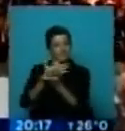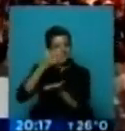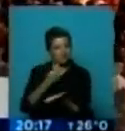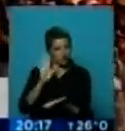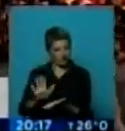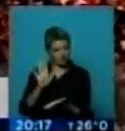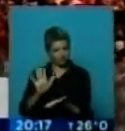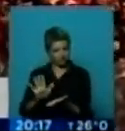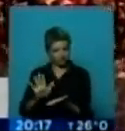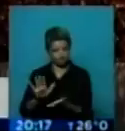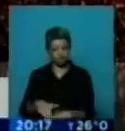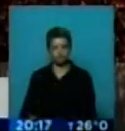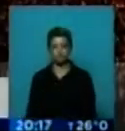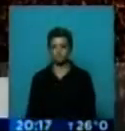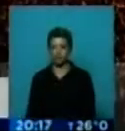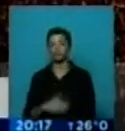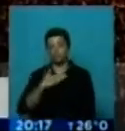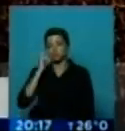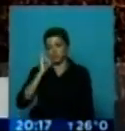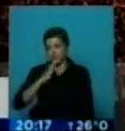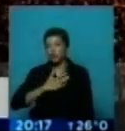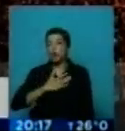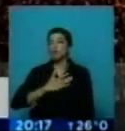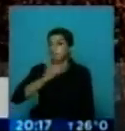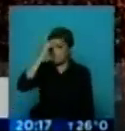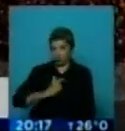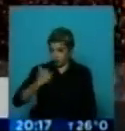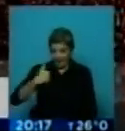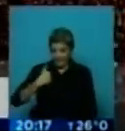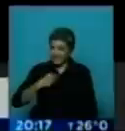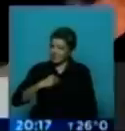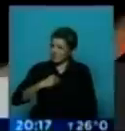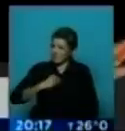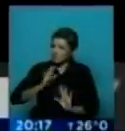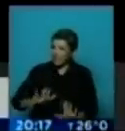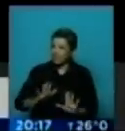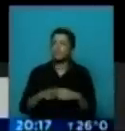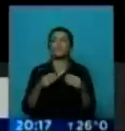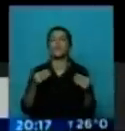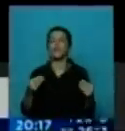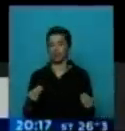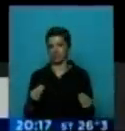confieso que me dolió como argentina, no nos merecíamos nadie,